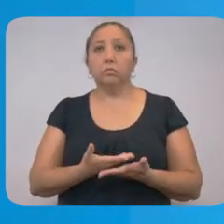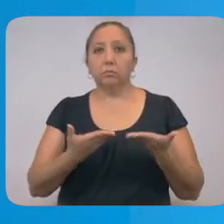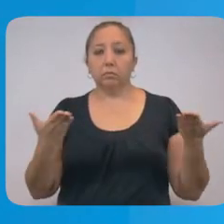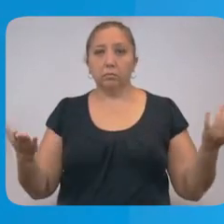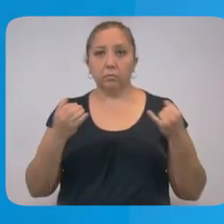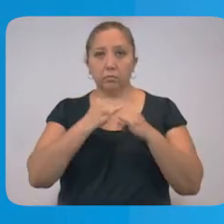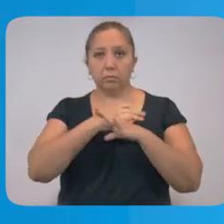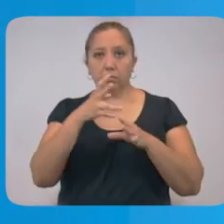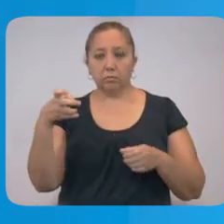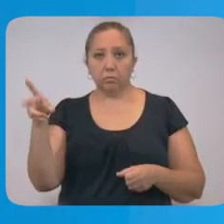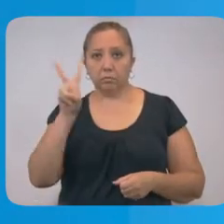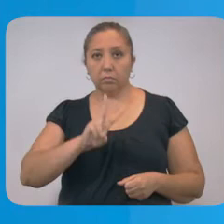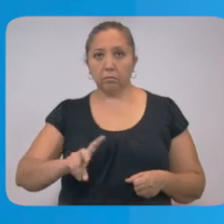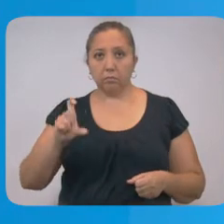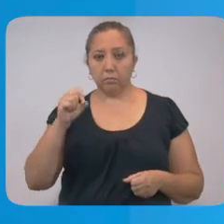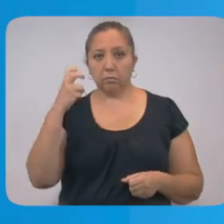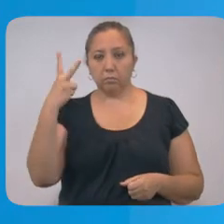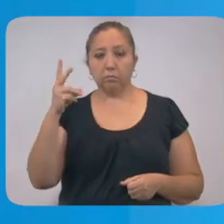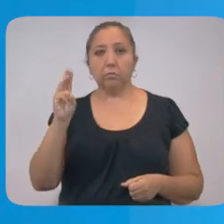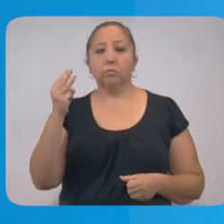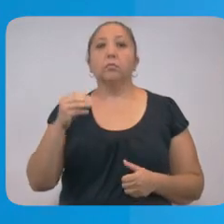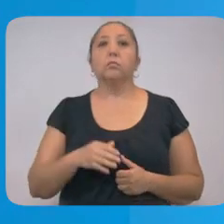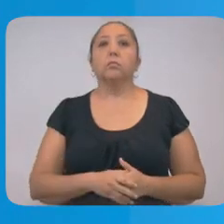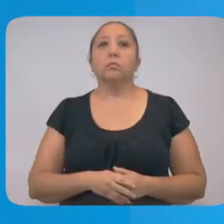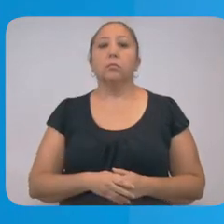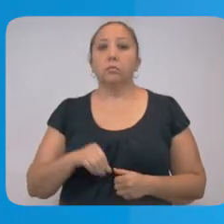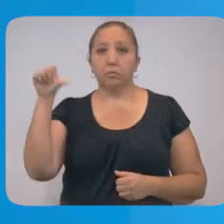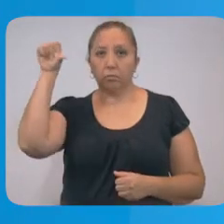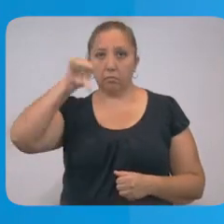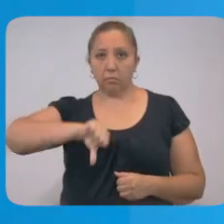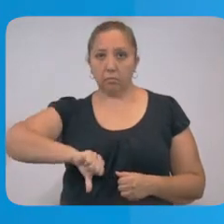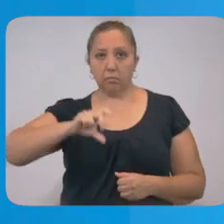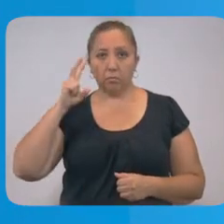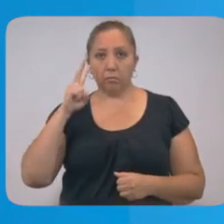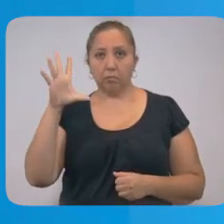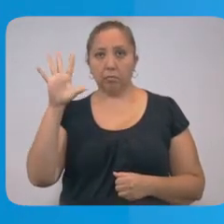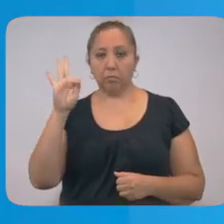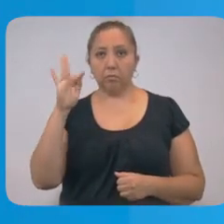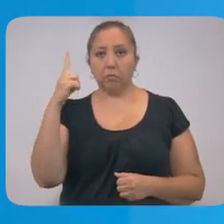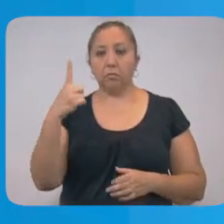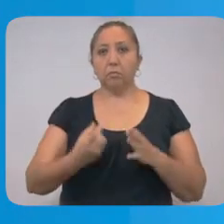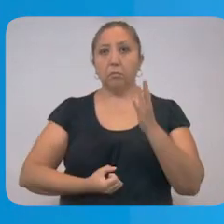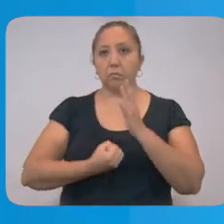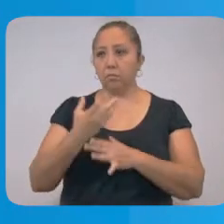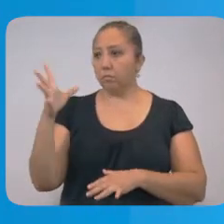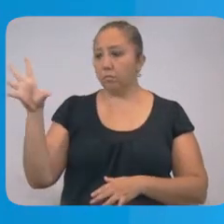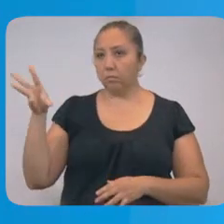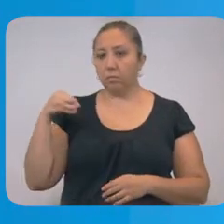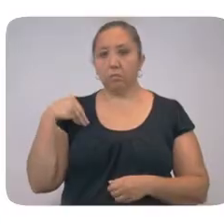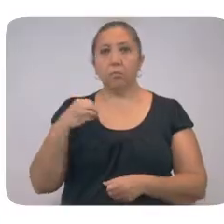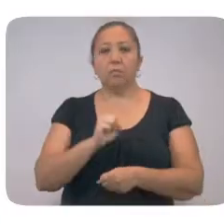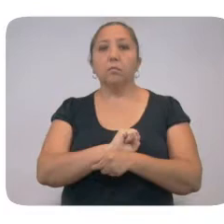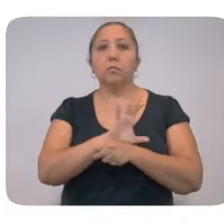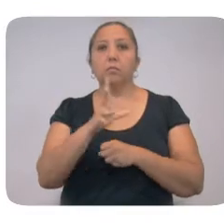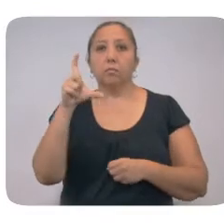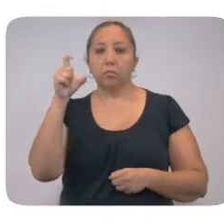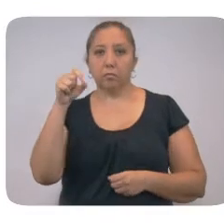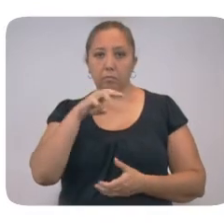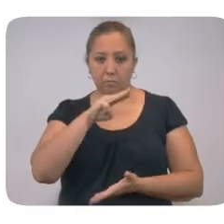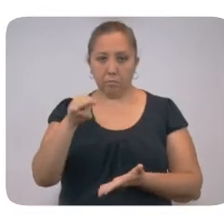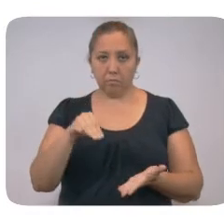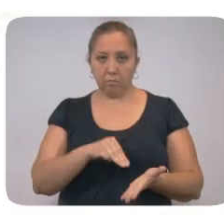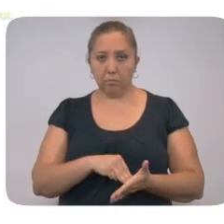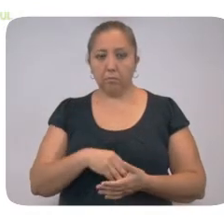el parte médico de este viernes 22 de mayo. Hoy se detectaron 41 nuevos contagios de coronavirus, 20 en